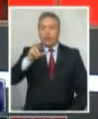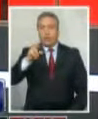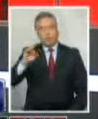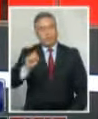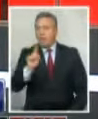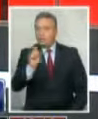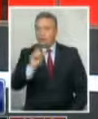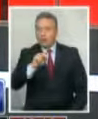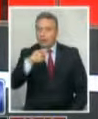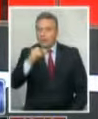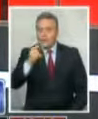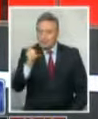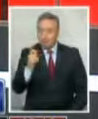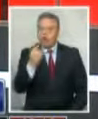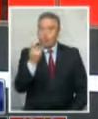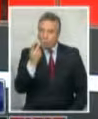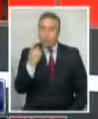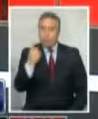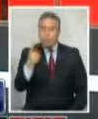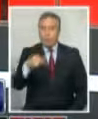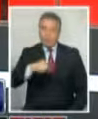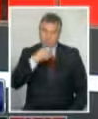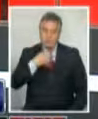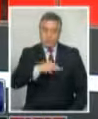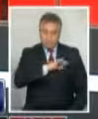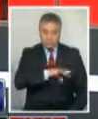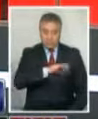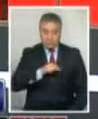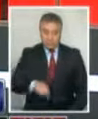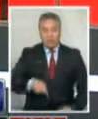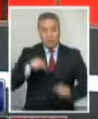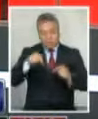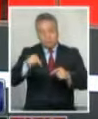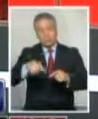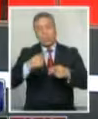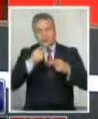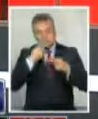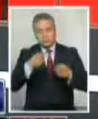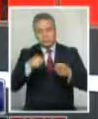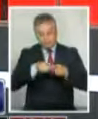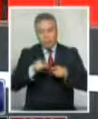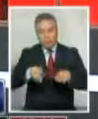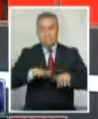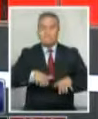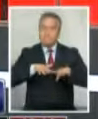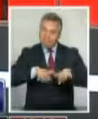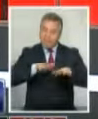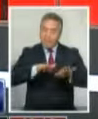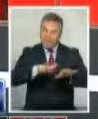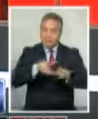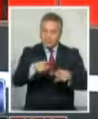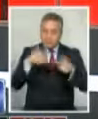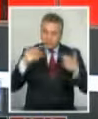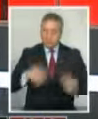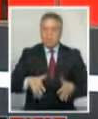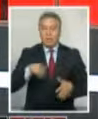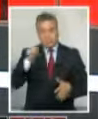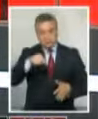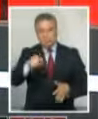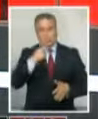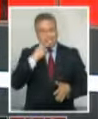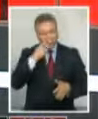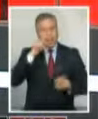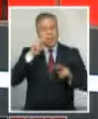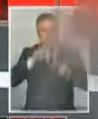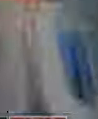hito 1, como argumenta nuestro país. Hoy, como veíamos, se realizó esta marcha y para saber y para analizar más